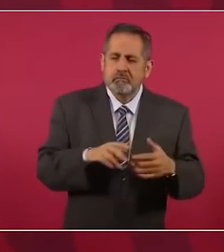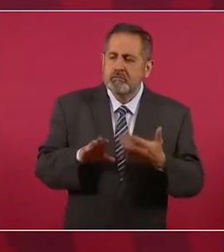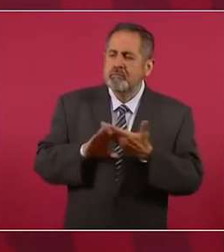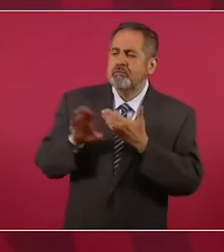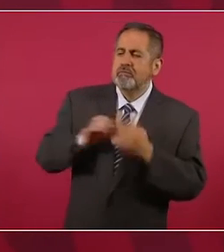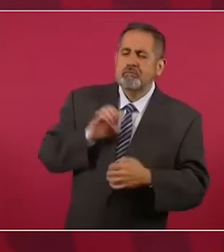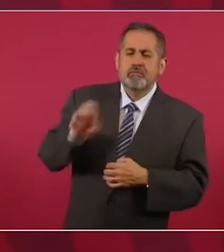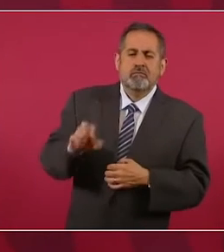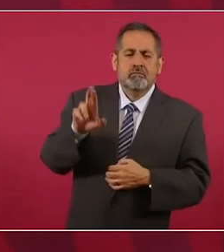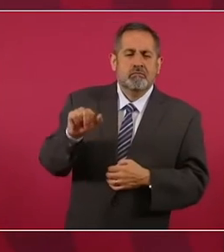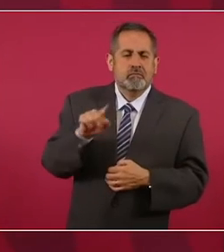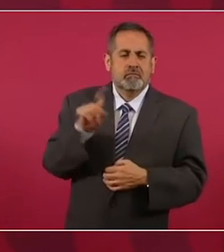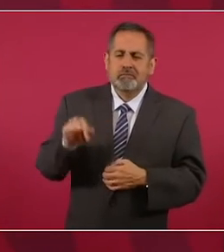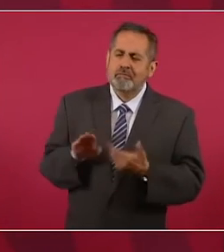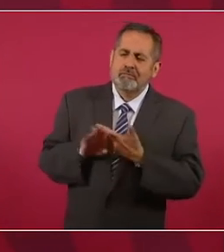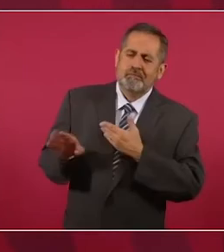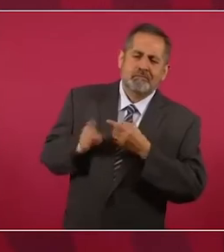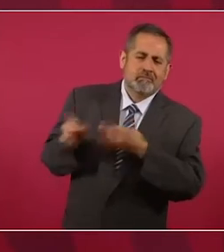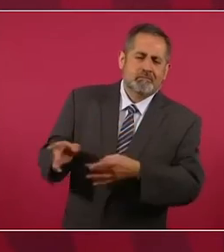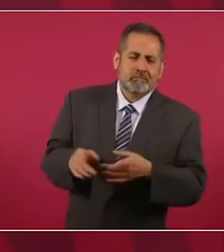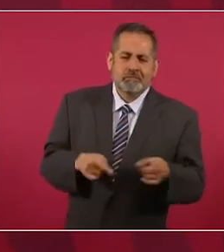racistas.